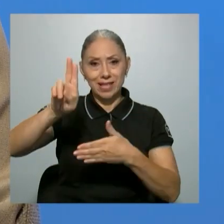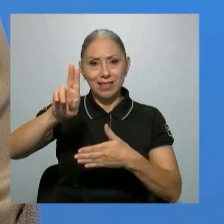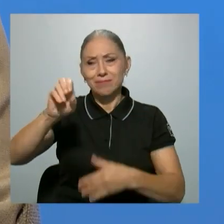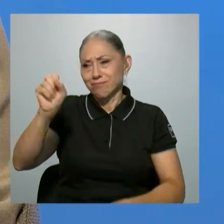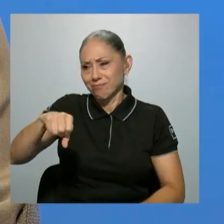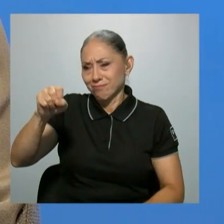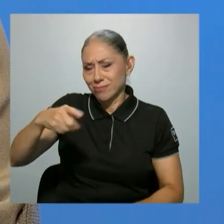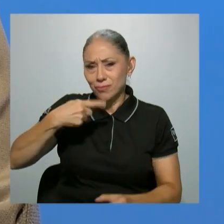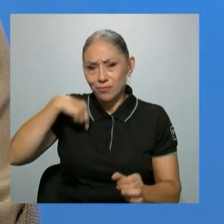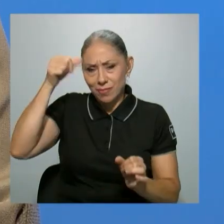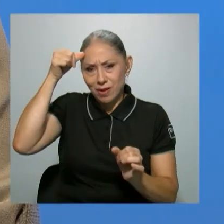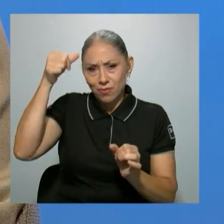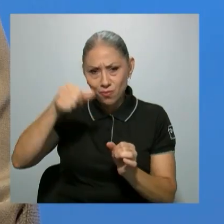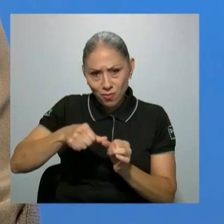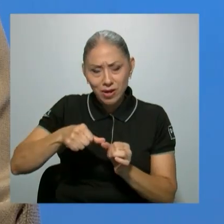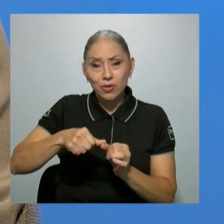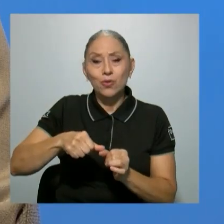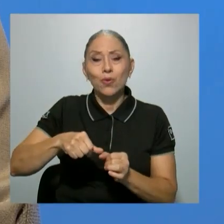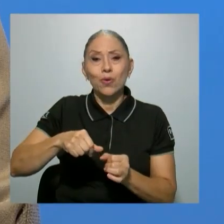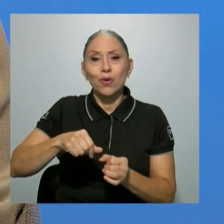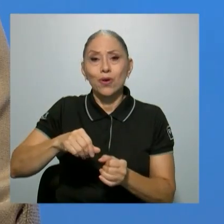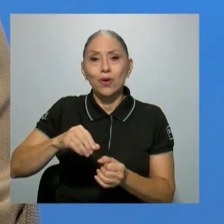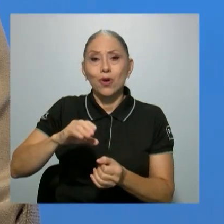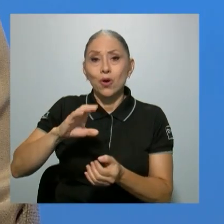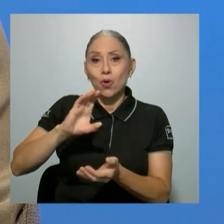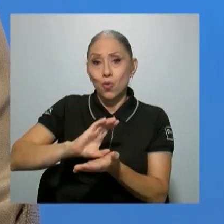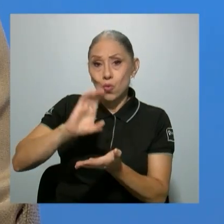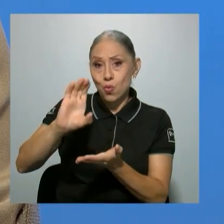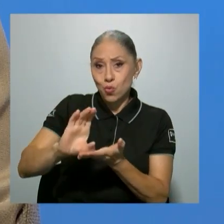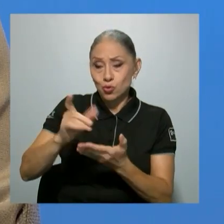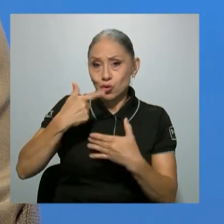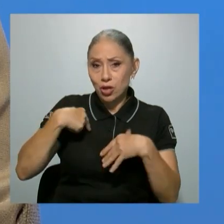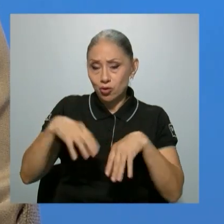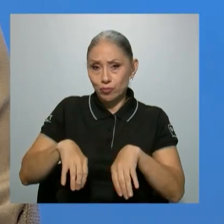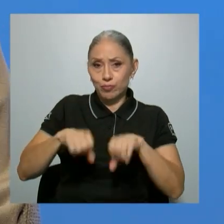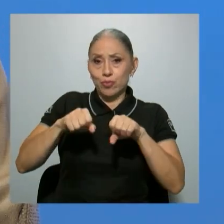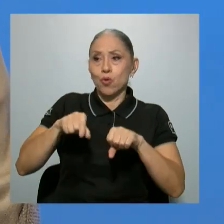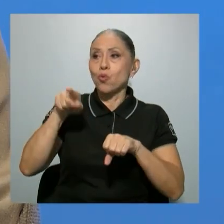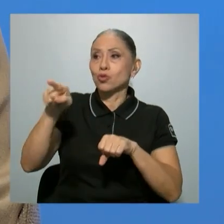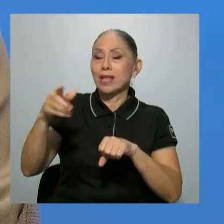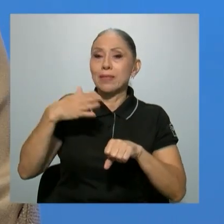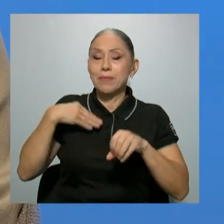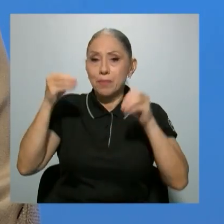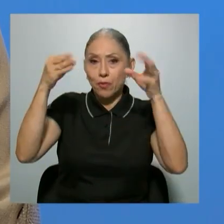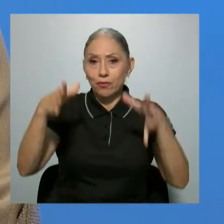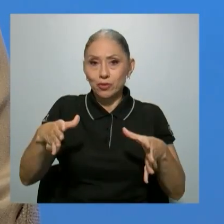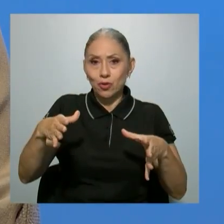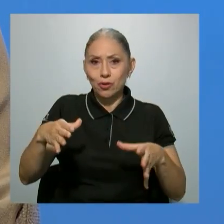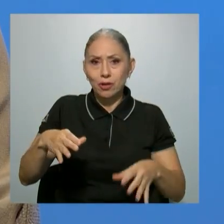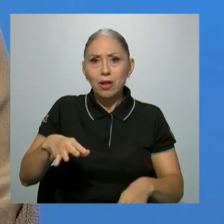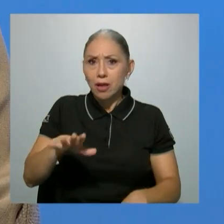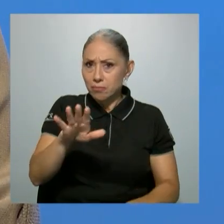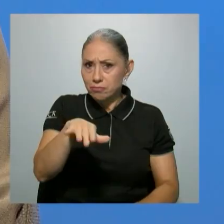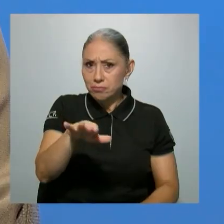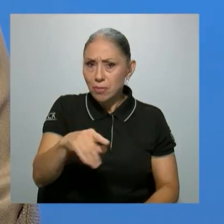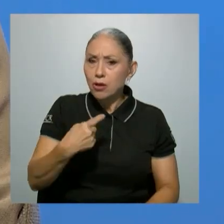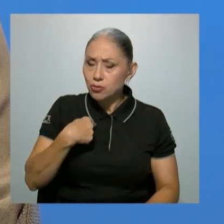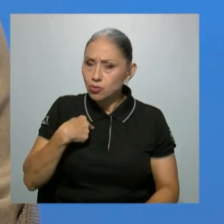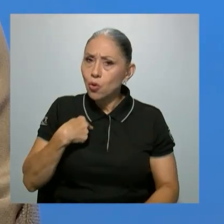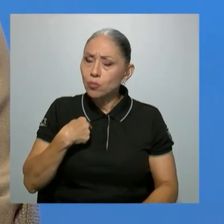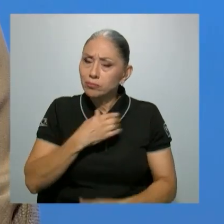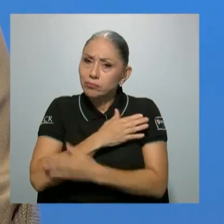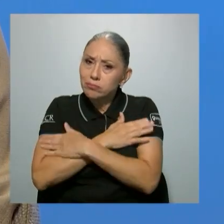acuerdo de los cursos en los que usted fue profesor. Y no crea, yo lo tengo en muy buena